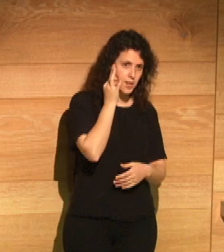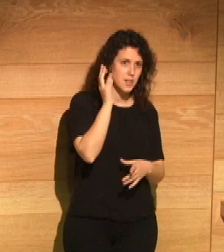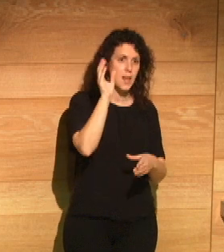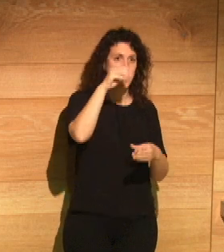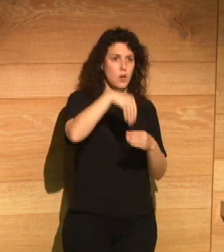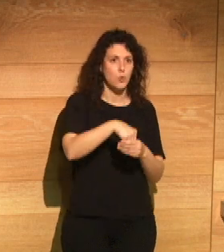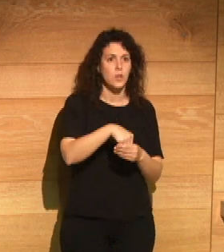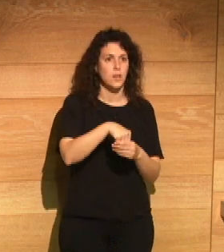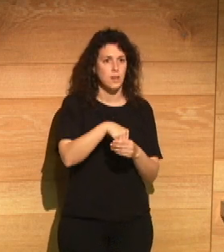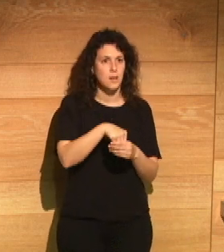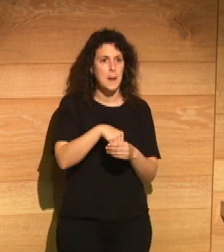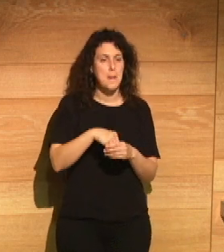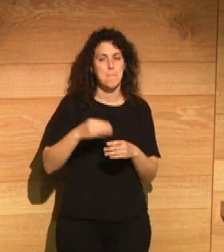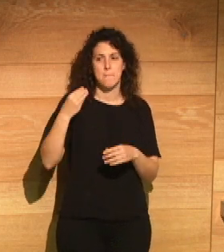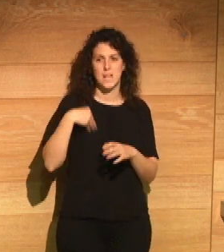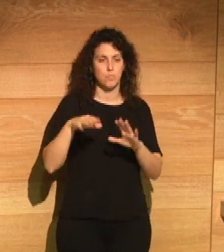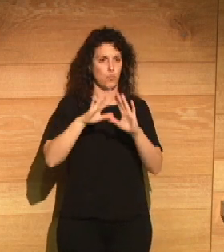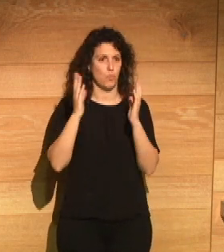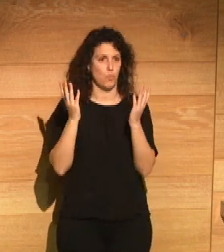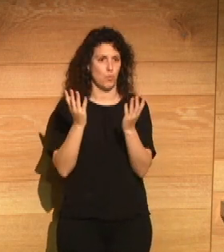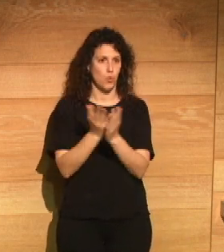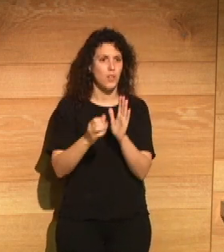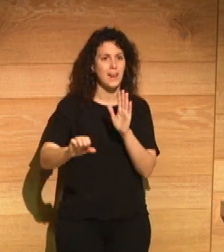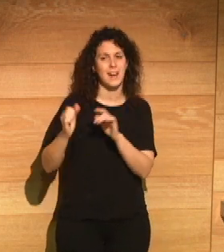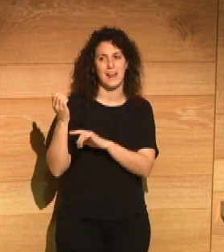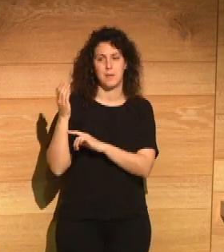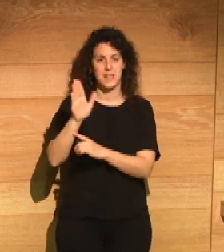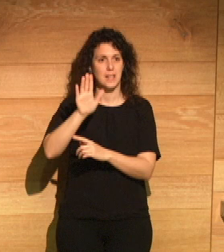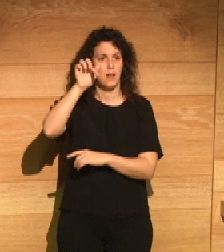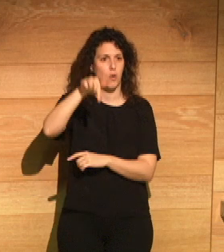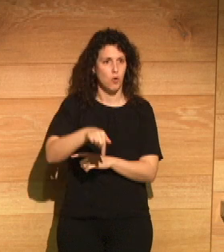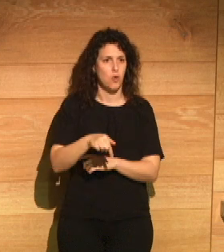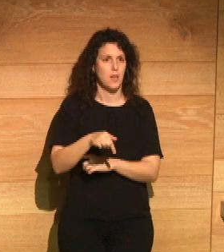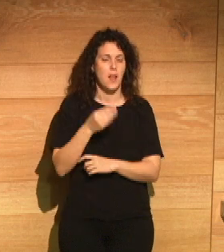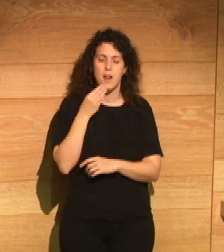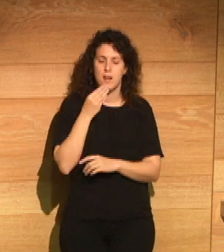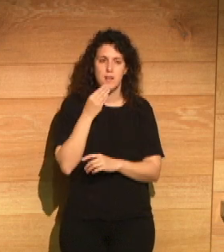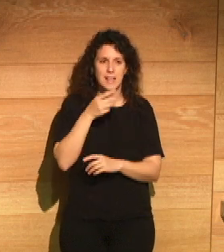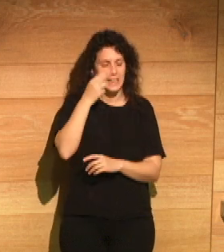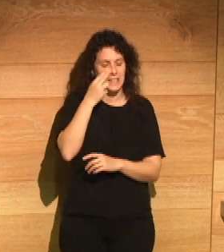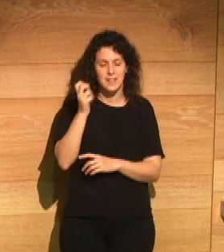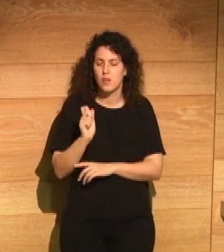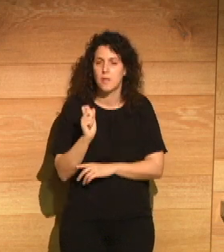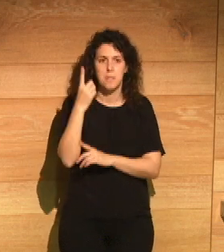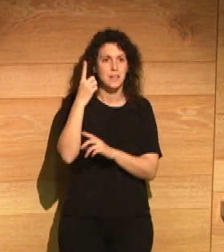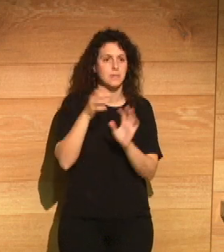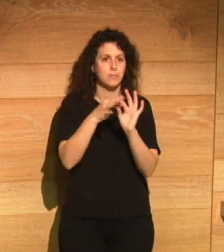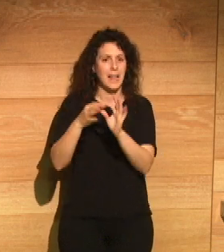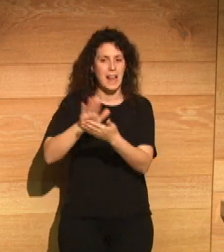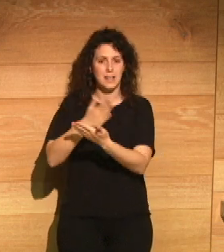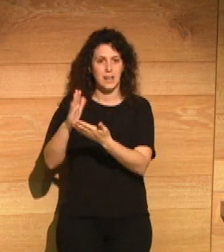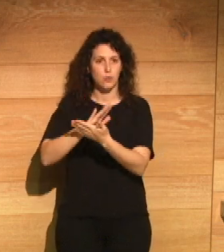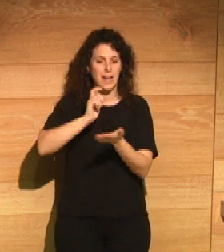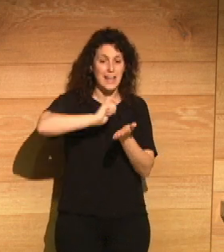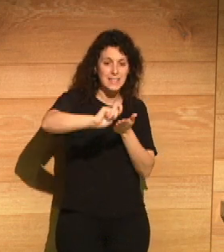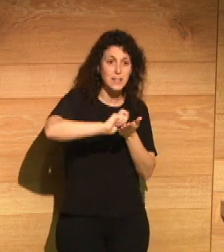creo, de una misma estirpe, una estirpe que representa hoy lo más interesante de la literatura